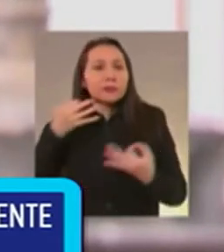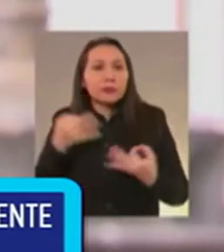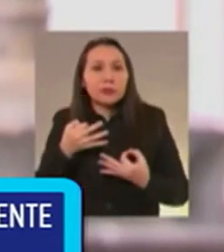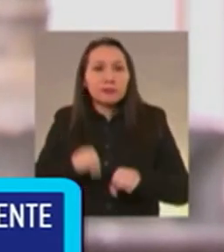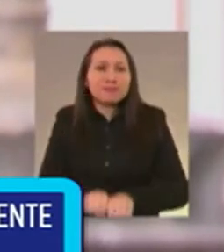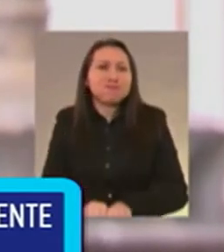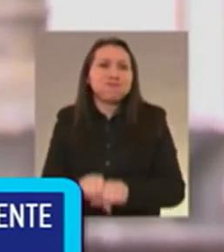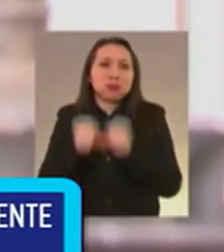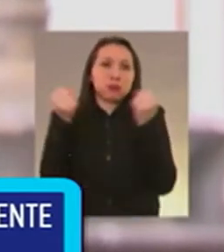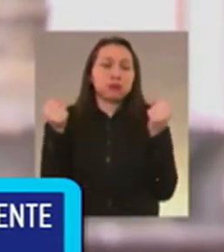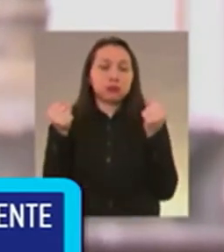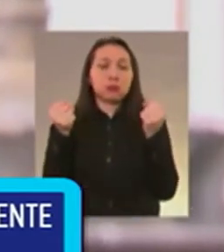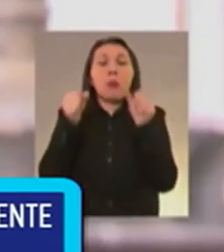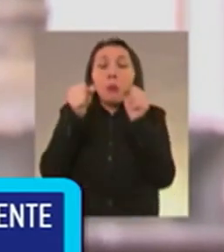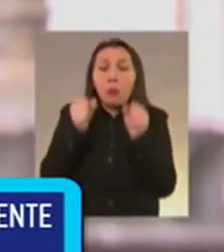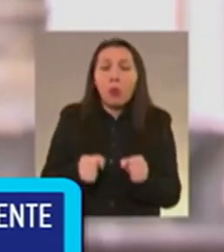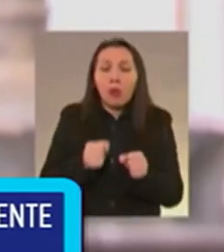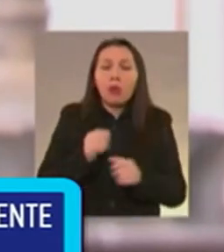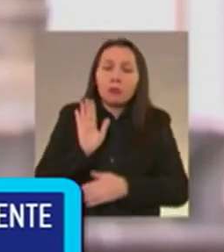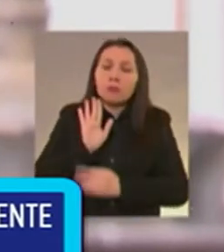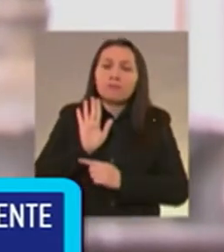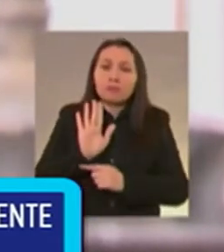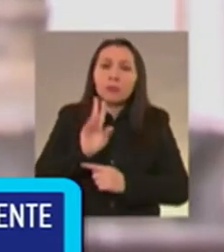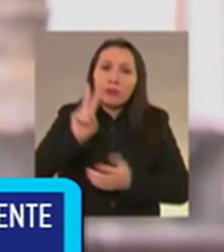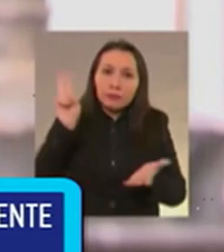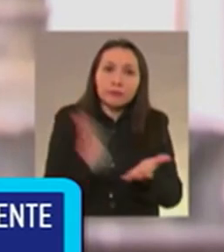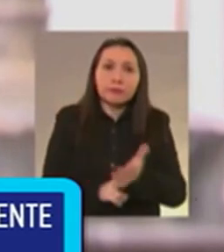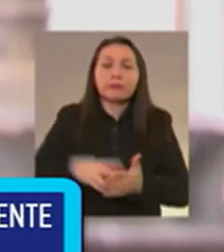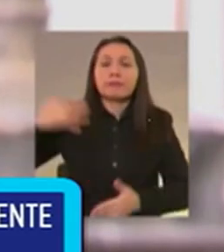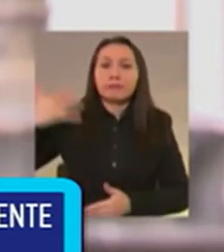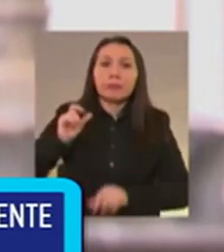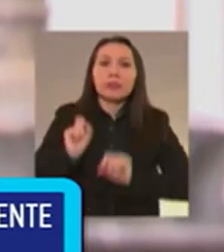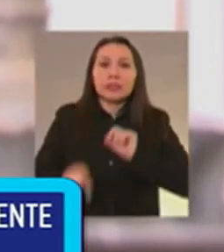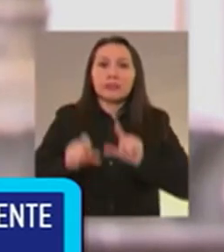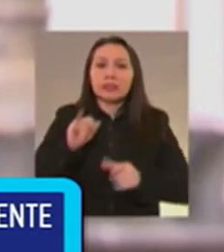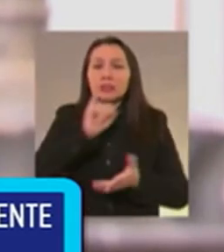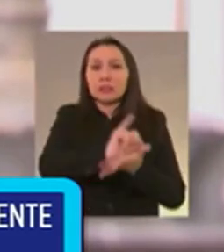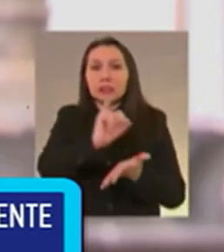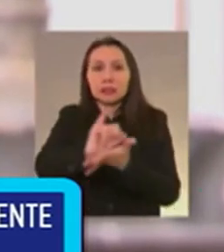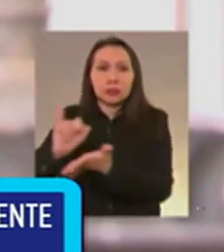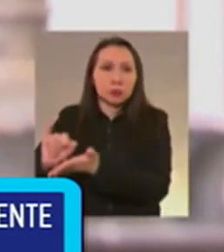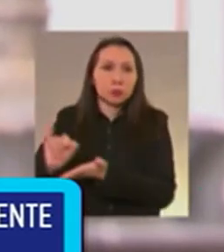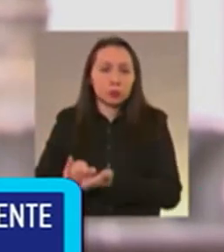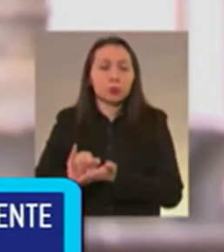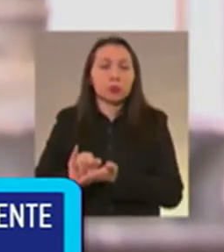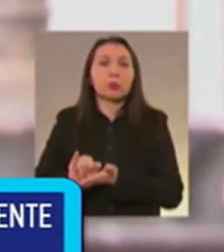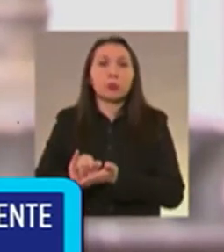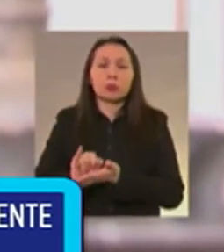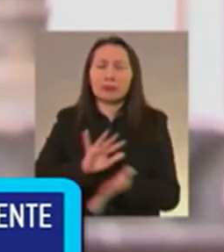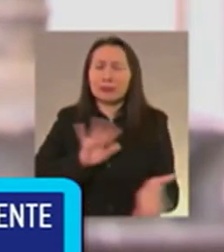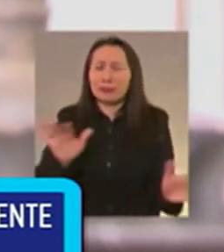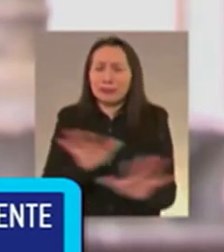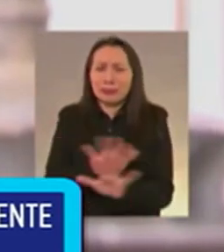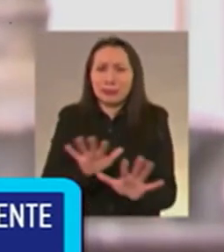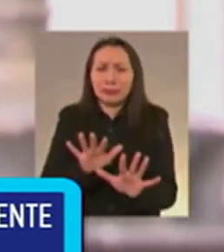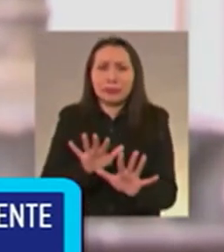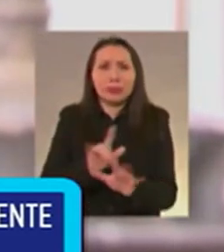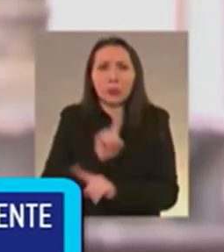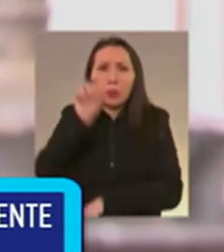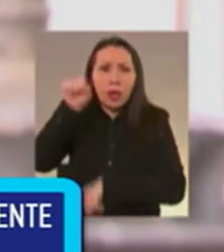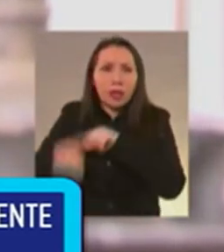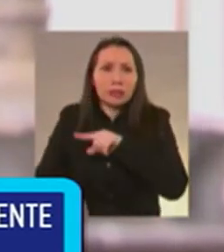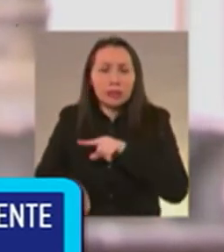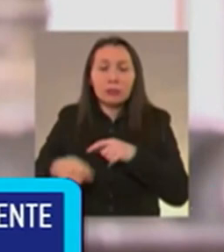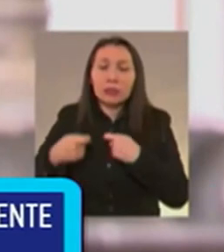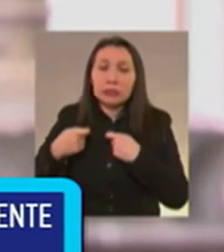destrucción, podemos dar fe de la importancia de defender las instituciones y de la tragedia y el inaceptable